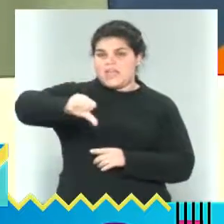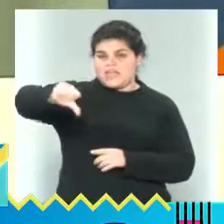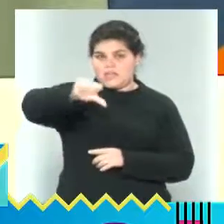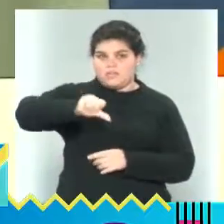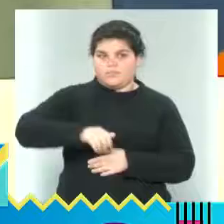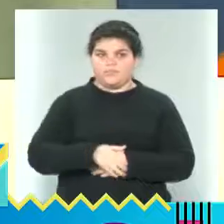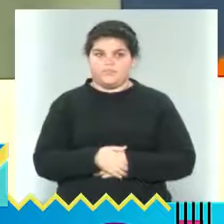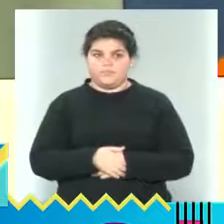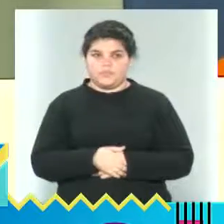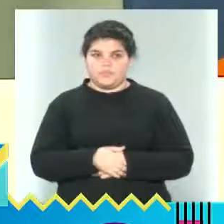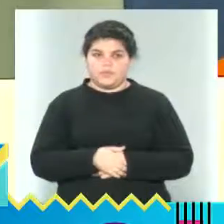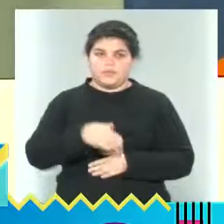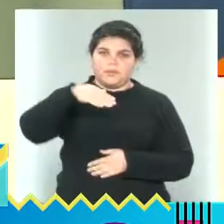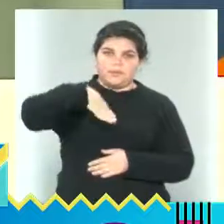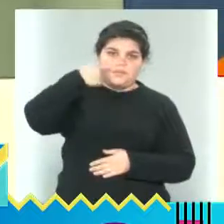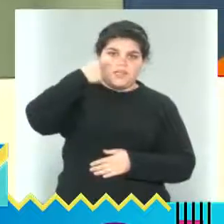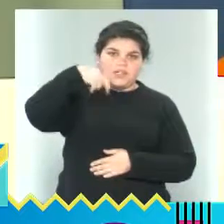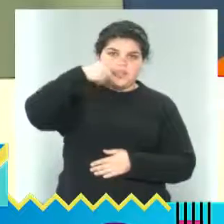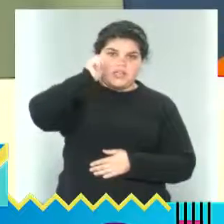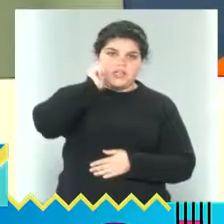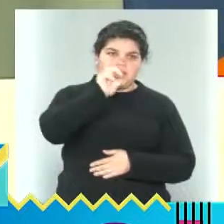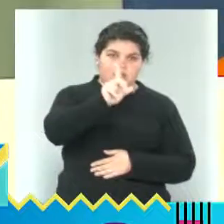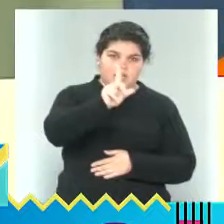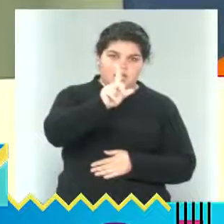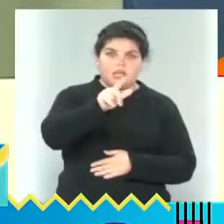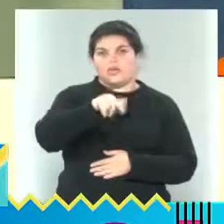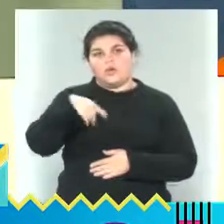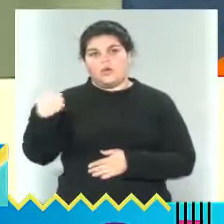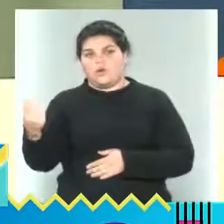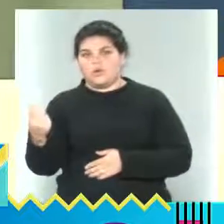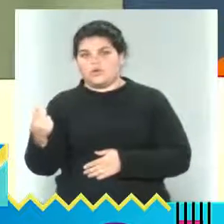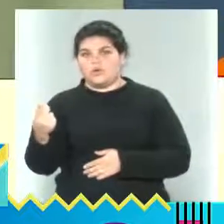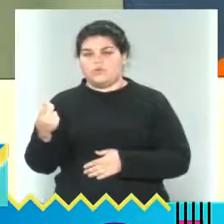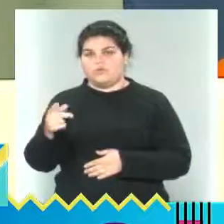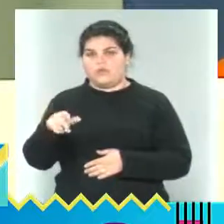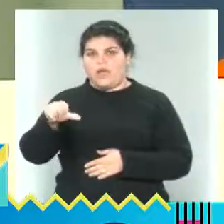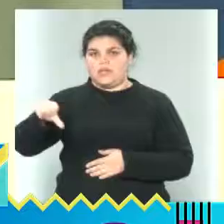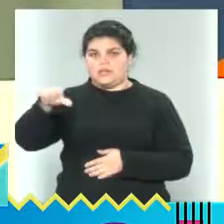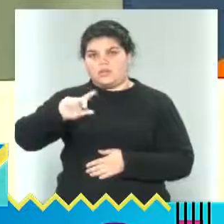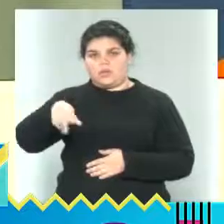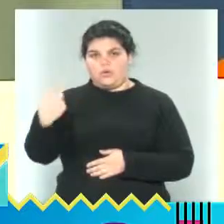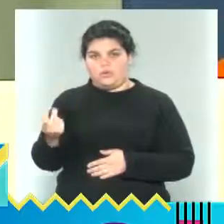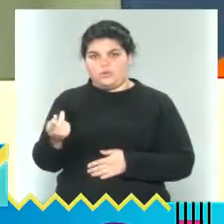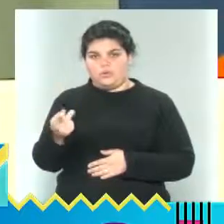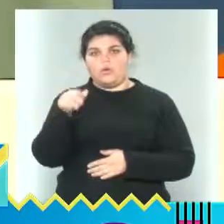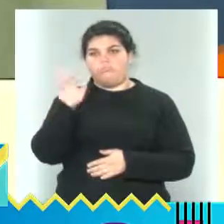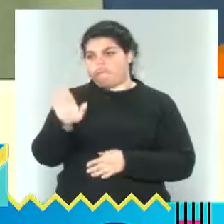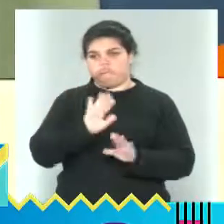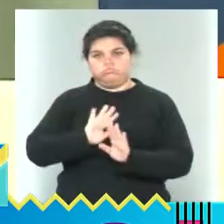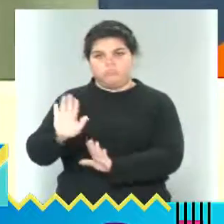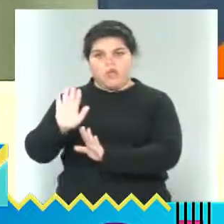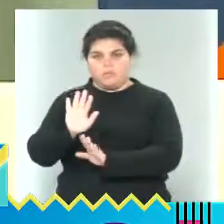aceites vegetales. Eso lo controla el municipio, nosotros controlamos todo lo que es aceites minerales, lubricentros en general. Si